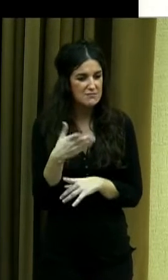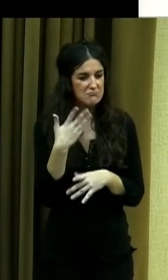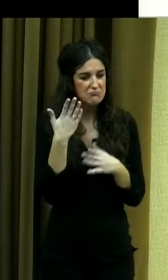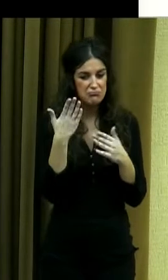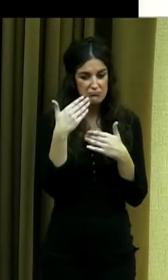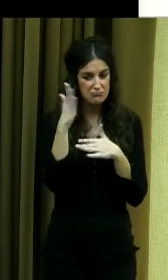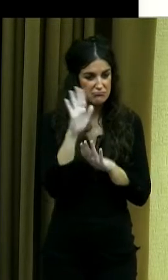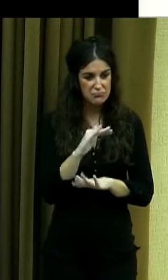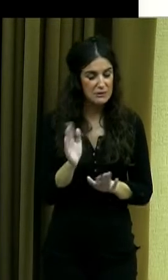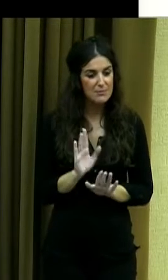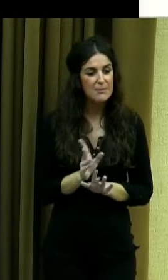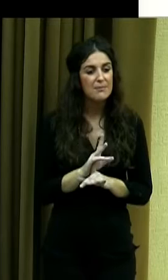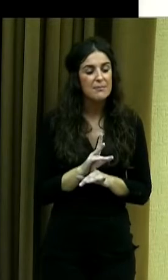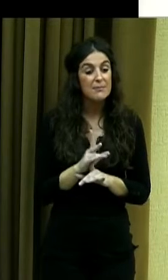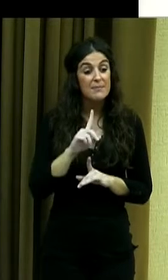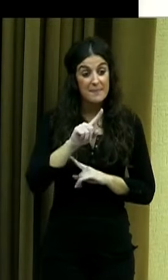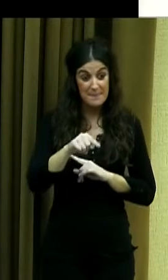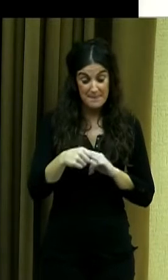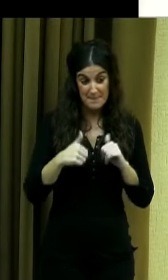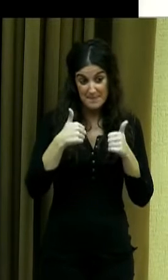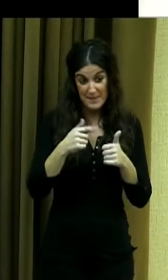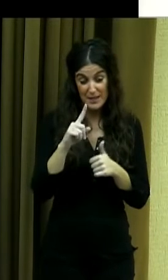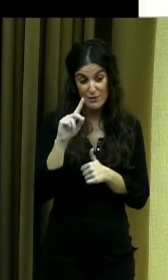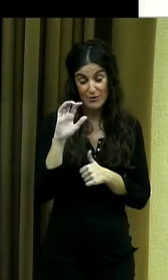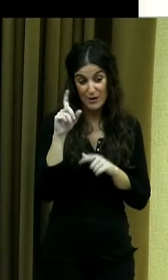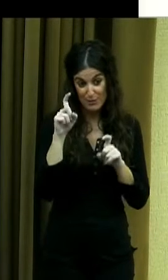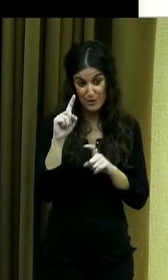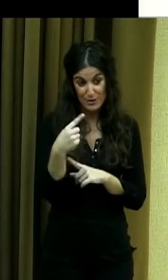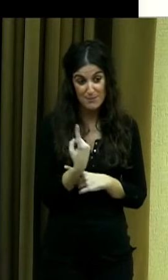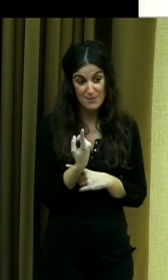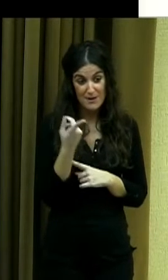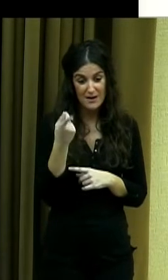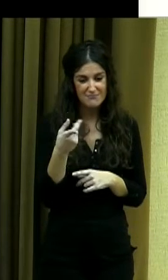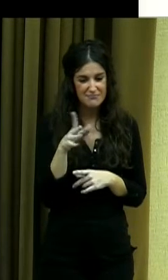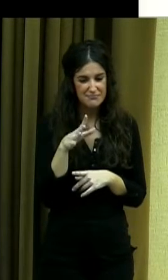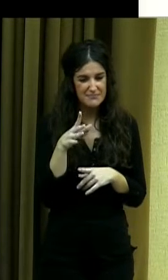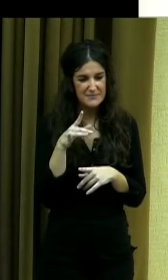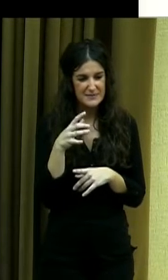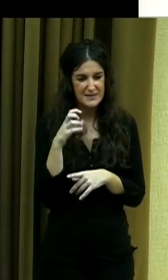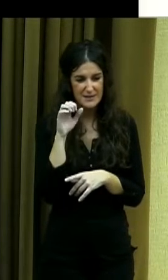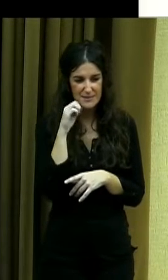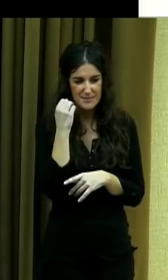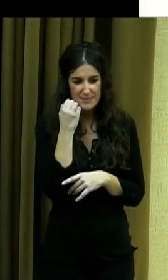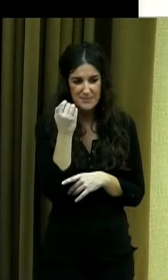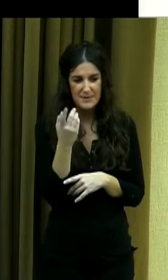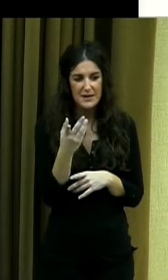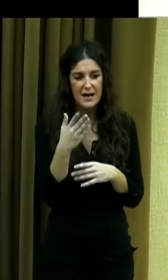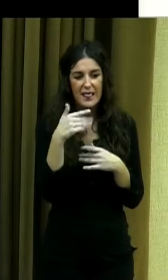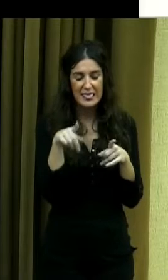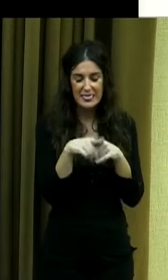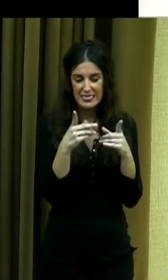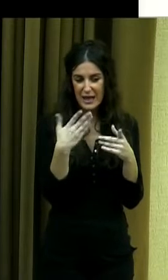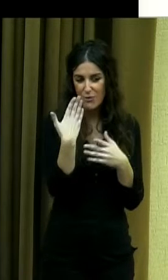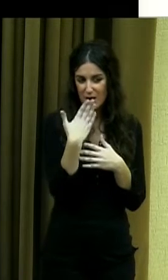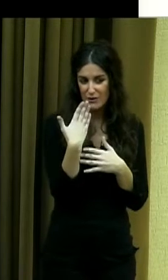mundo. Y ya a partir de la educación primaria los profesores empiezan a dar quejas a los padres porque Silvia no tiene interés por las actividades escolares, tiene un